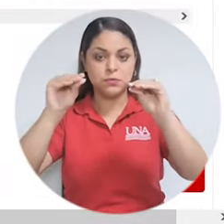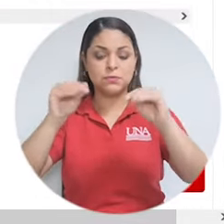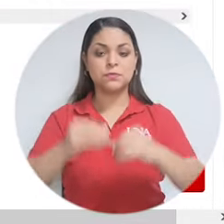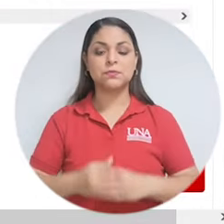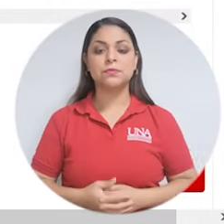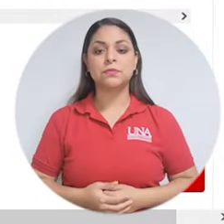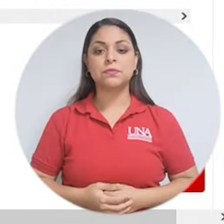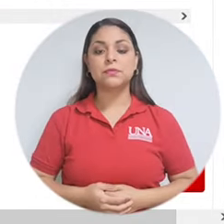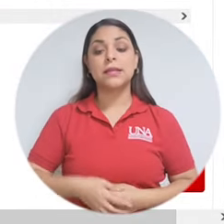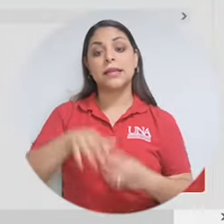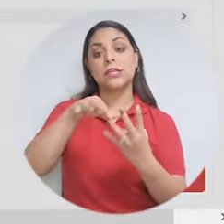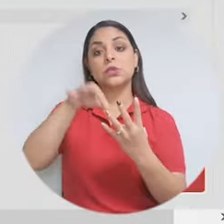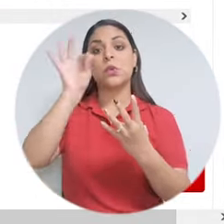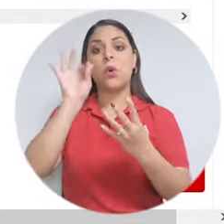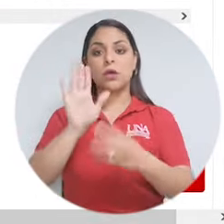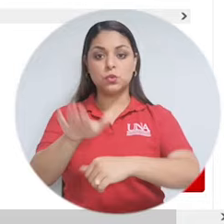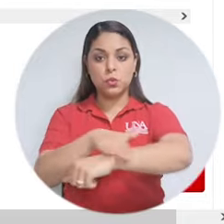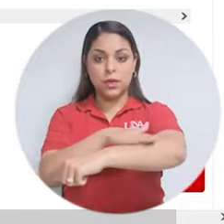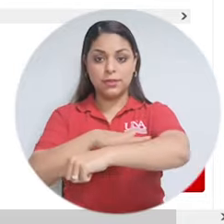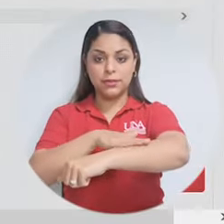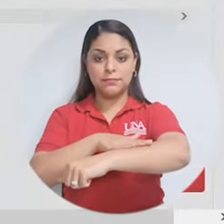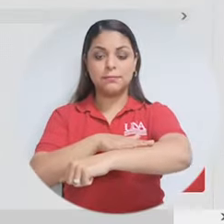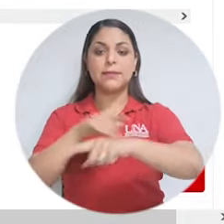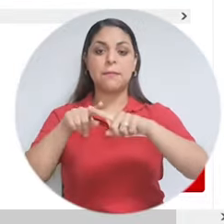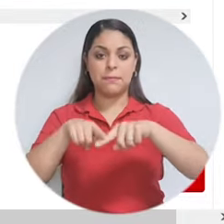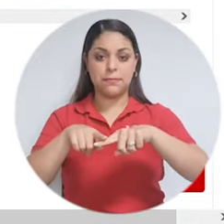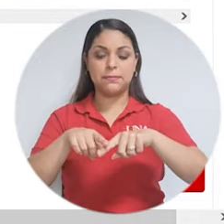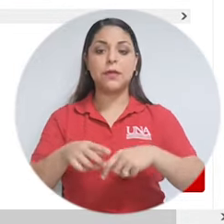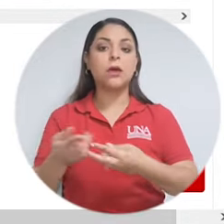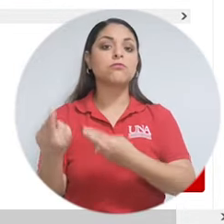Seleccione la etnia según corresponda.